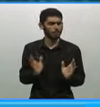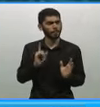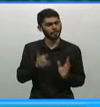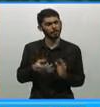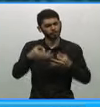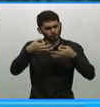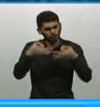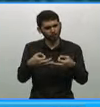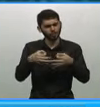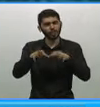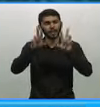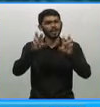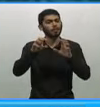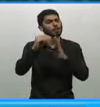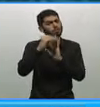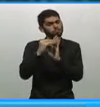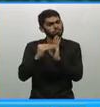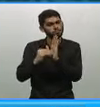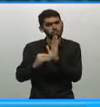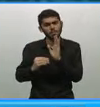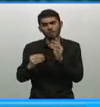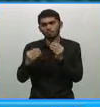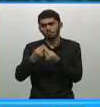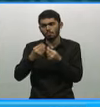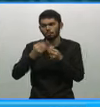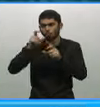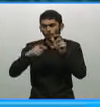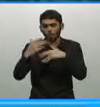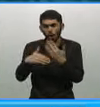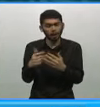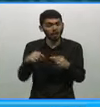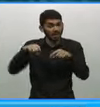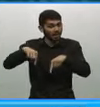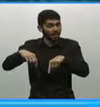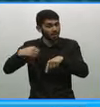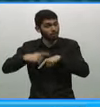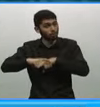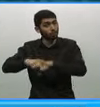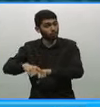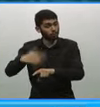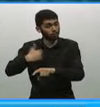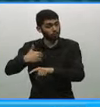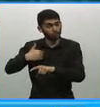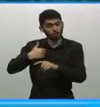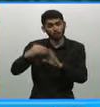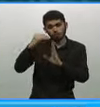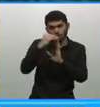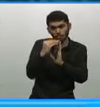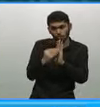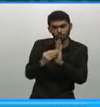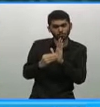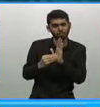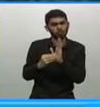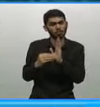puntualmente a la cuestión de la convocatoria, hay varios jugadores del fútbol local que fueron citados en la lista de 24 por